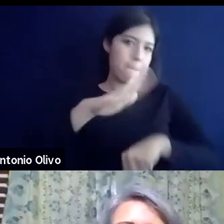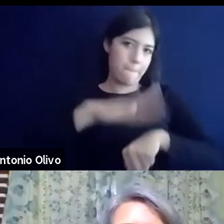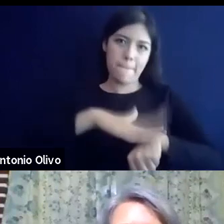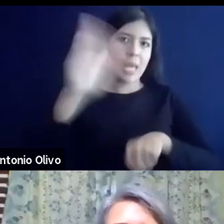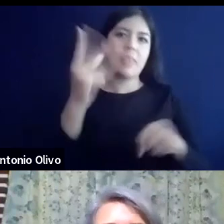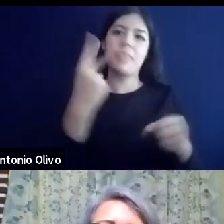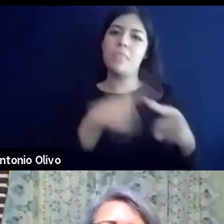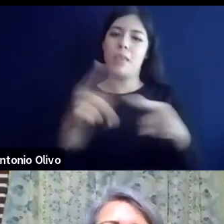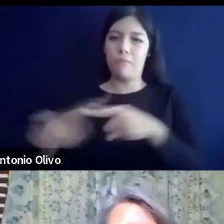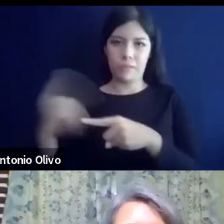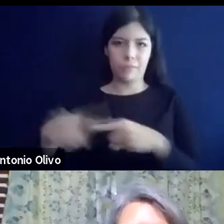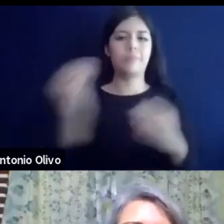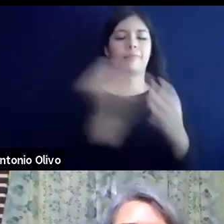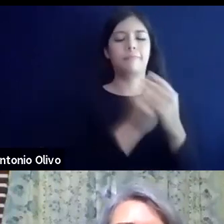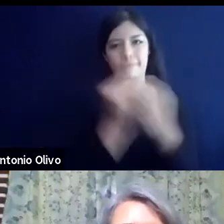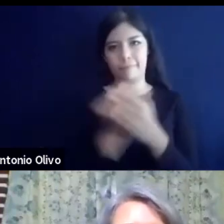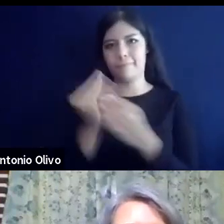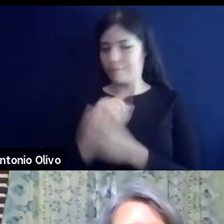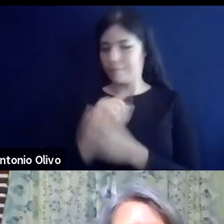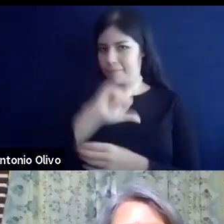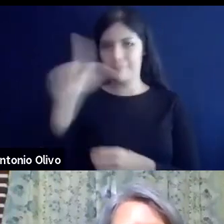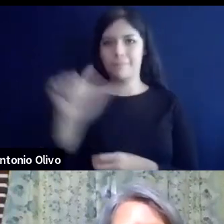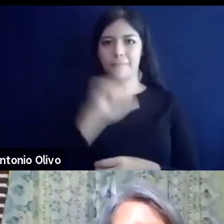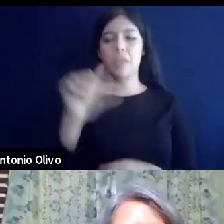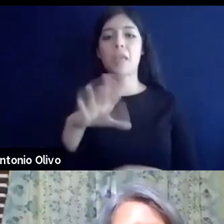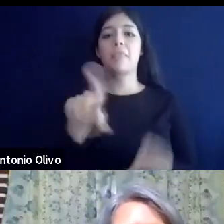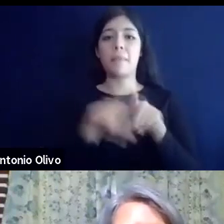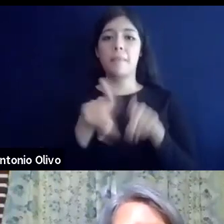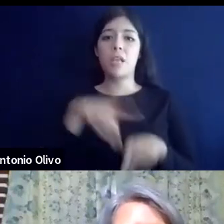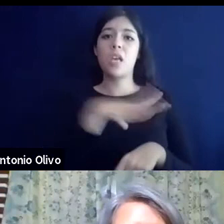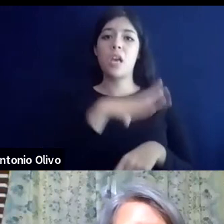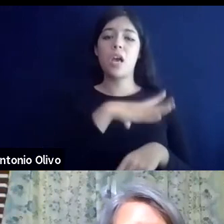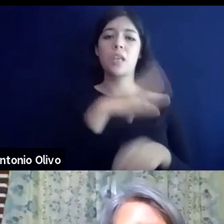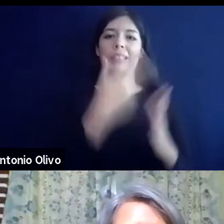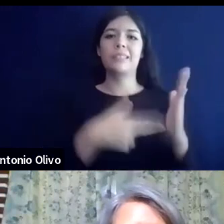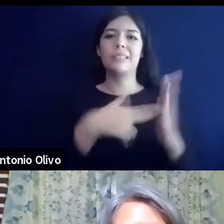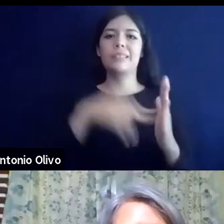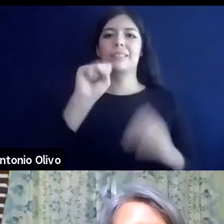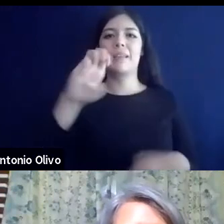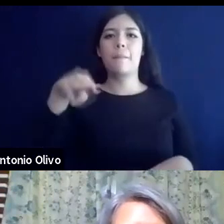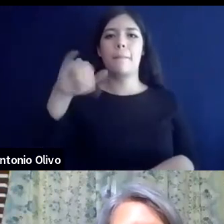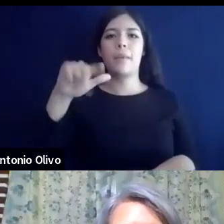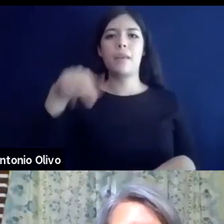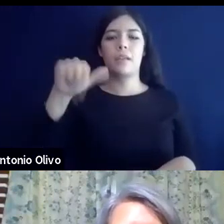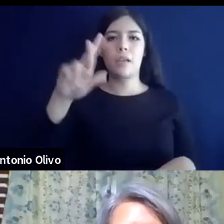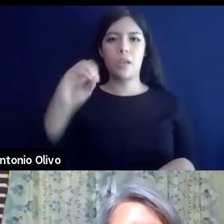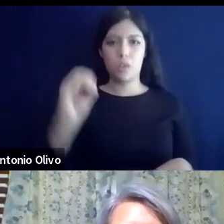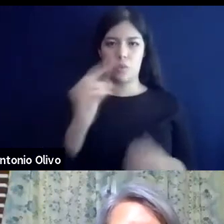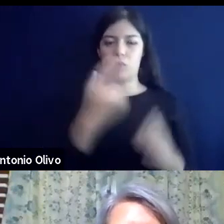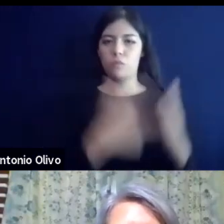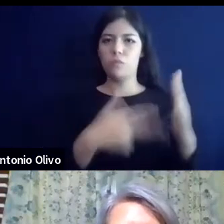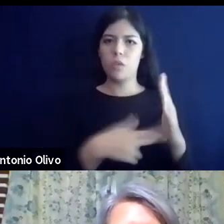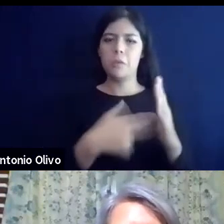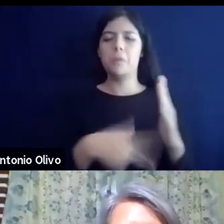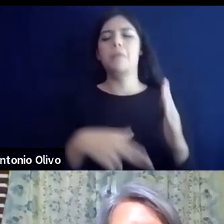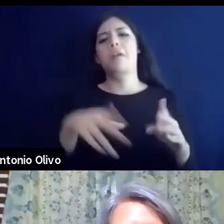del seminario, incluso para el seminario permanente de investigación, cuando sean temas interesantes, pues también se las haremos llegar, aunque pues